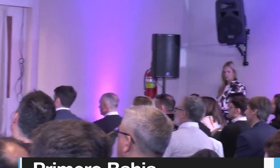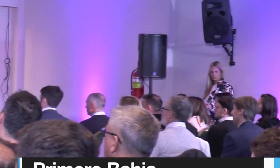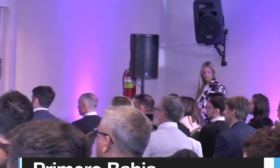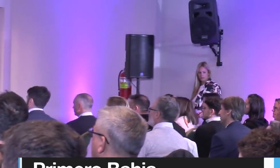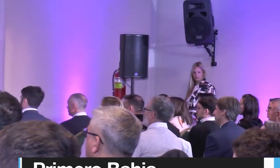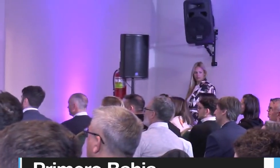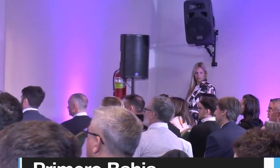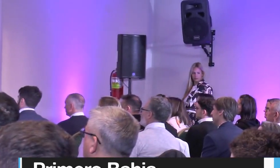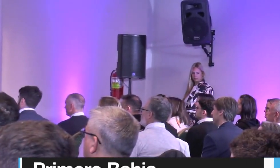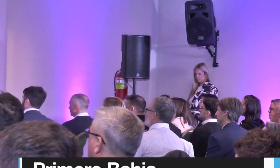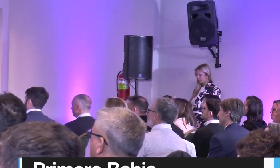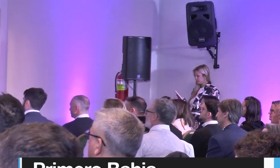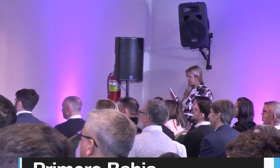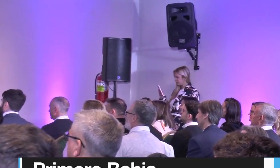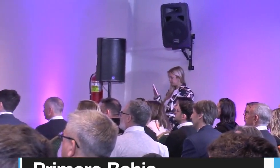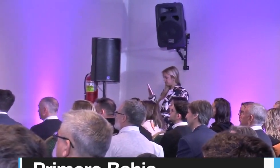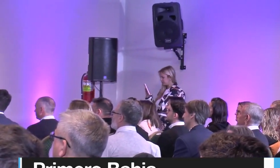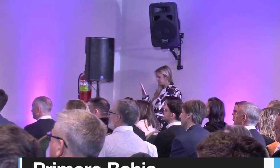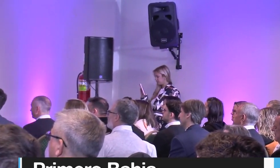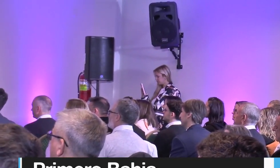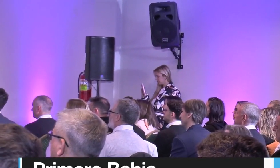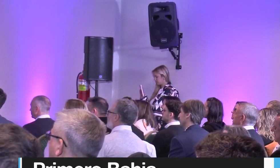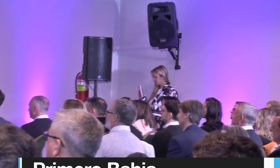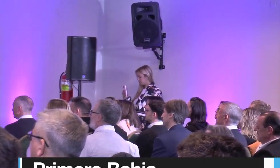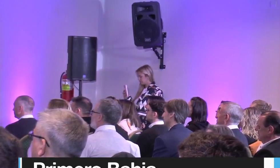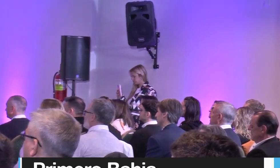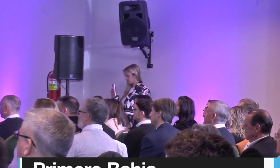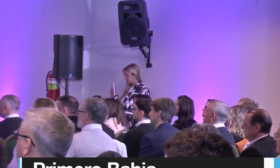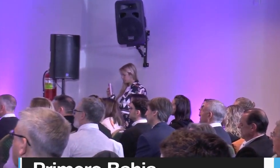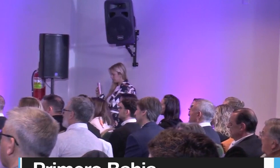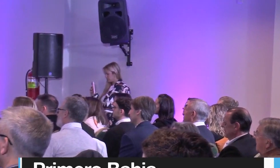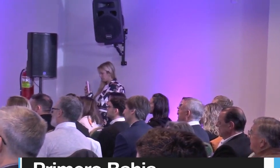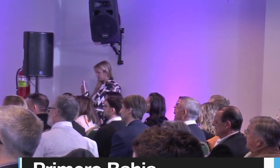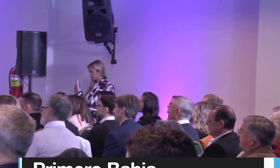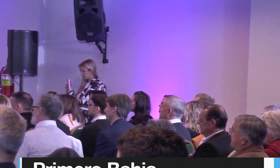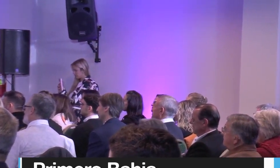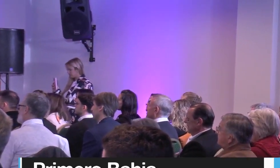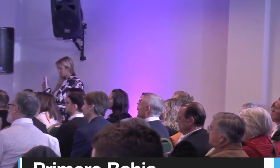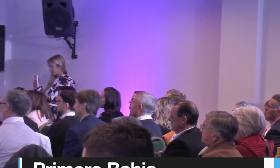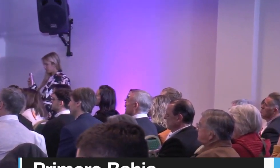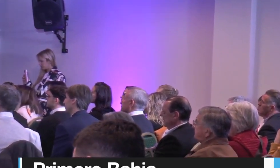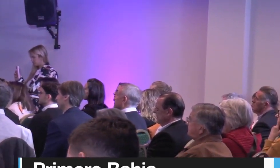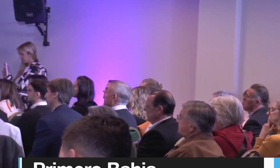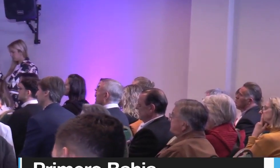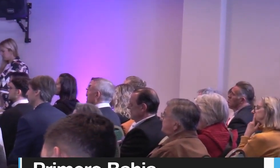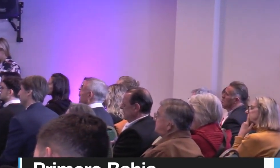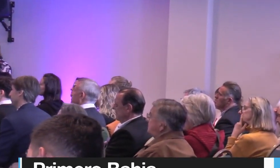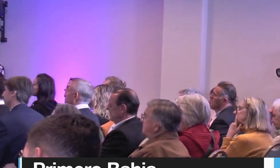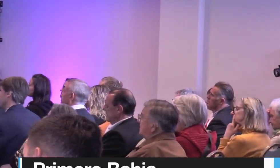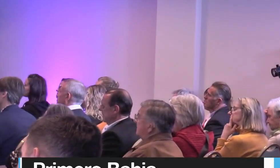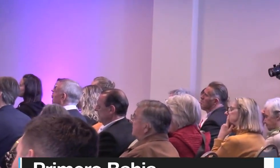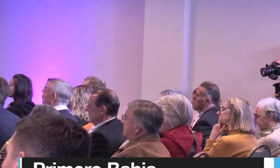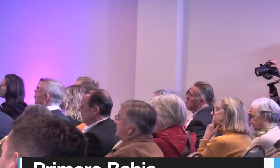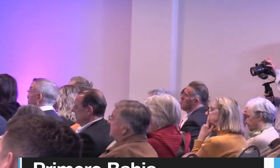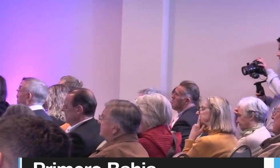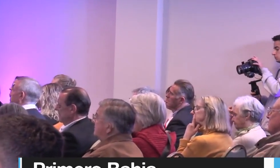consecuente con la responsabilidad que eso significa. Y no solamente que estas propuestas es el resultado de un proceso que